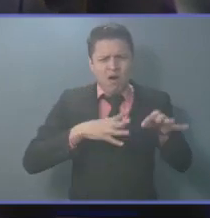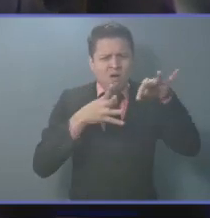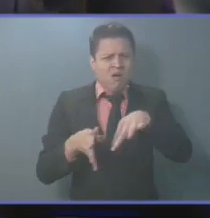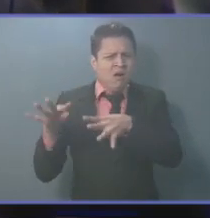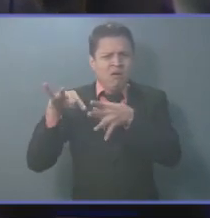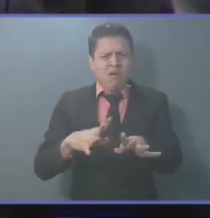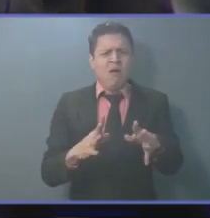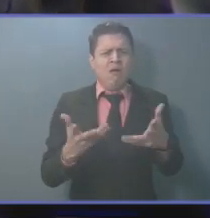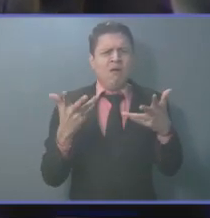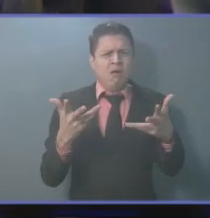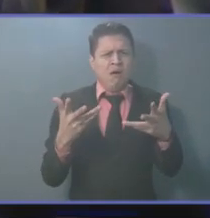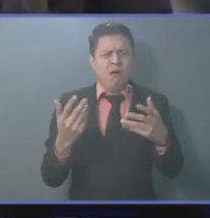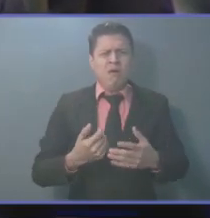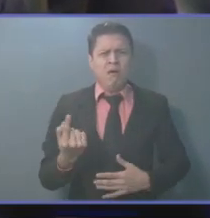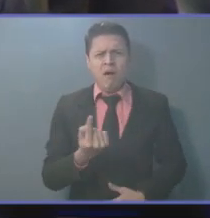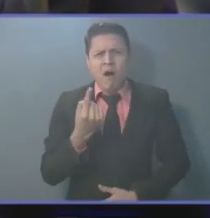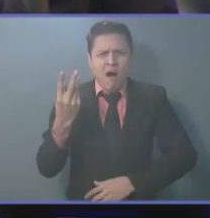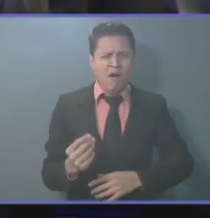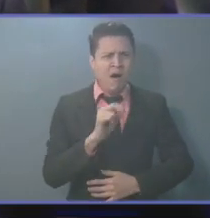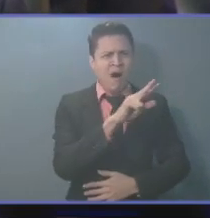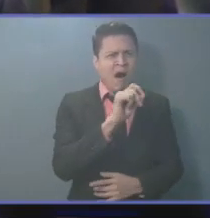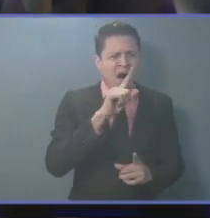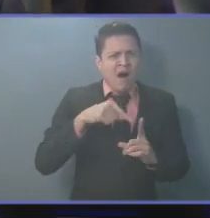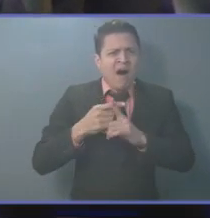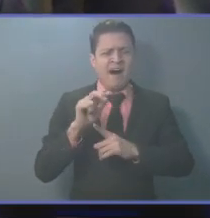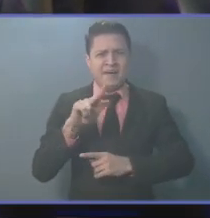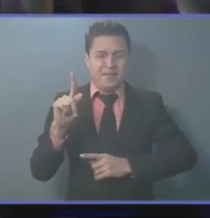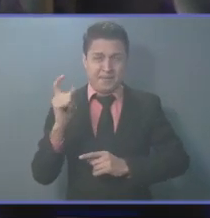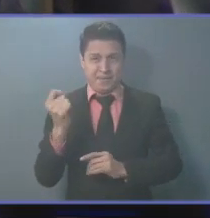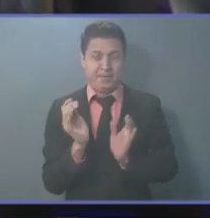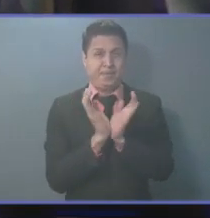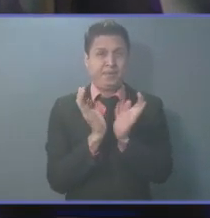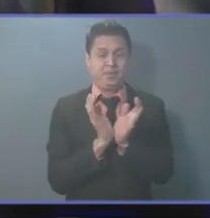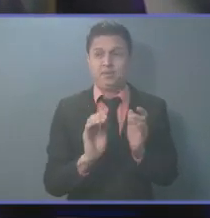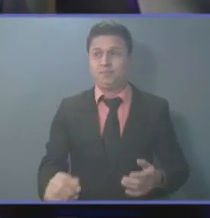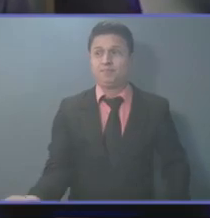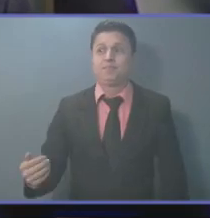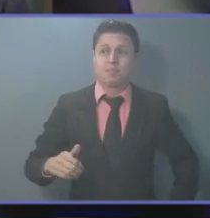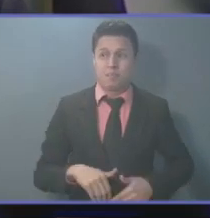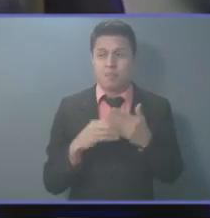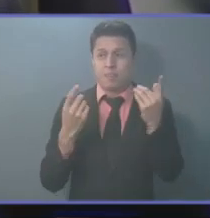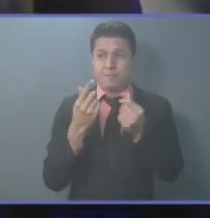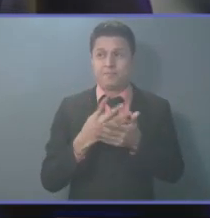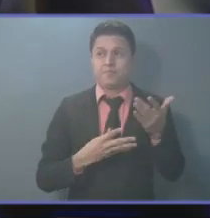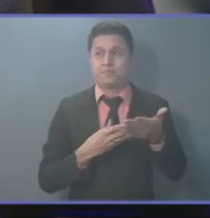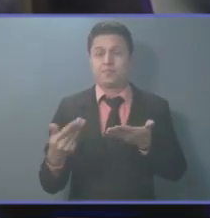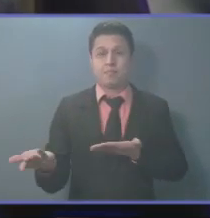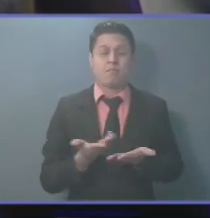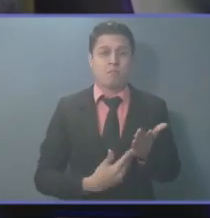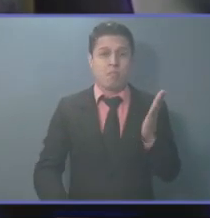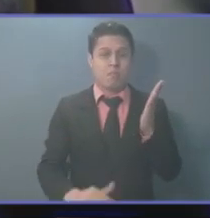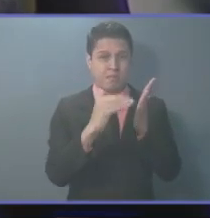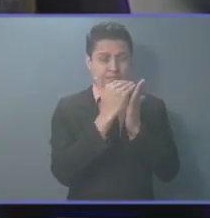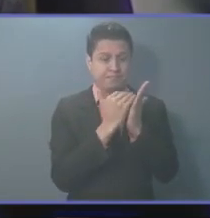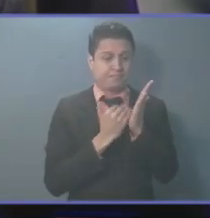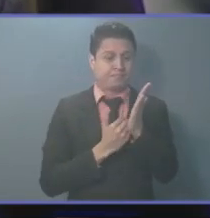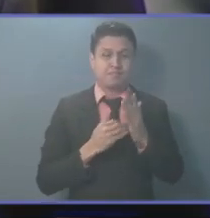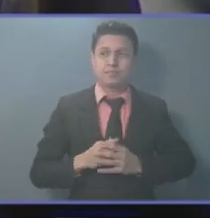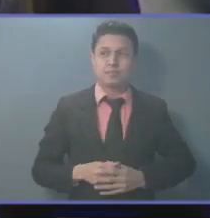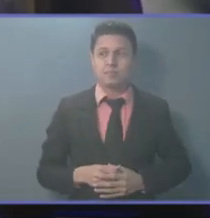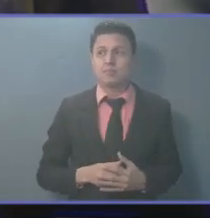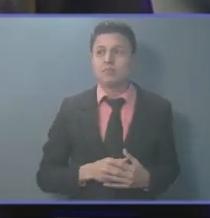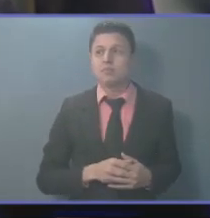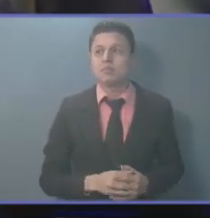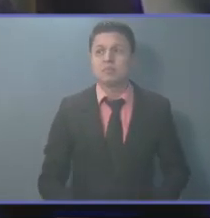cantidad de millones que del día 30 al 31 de mayo no los teníamos en nuestra agenda. No